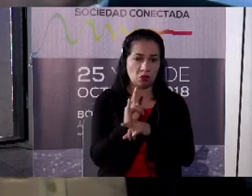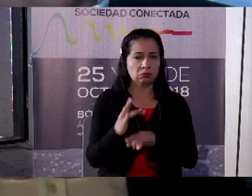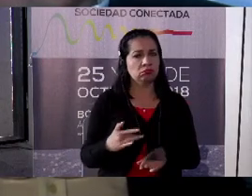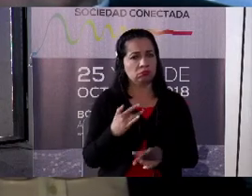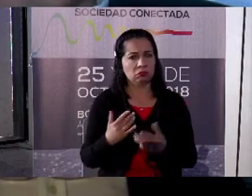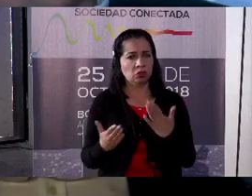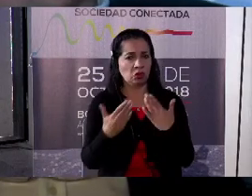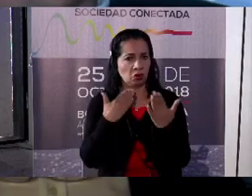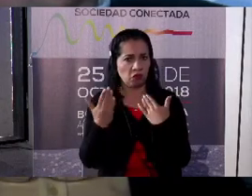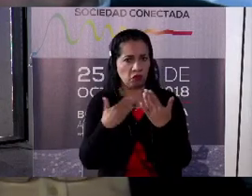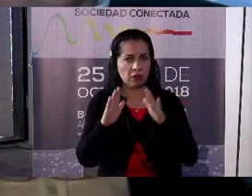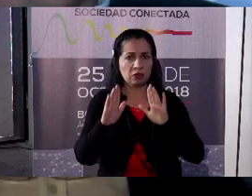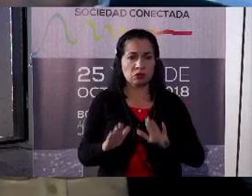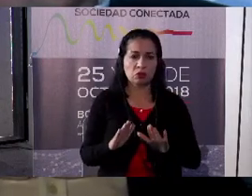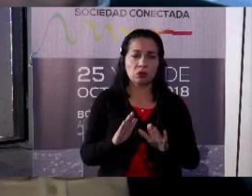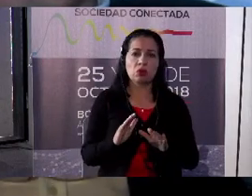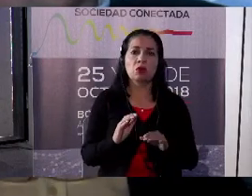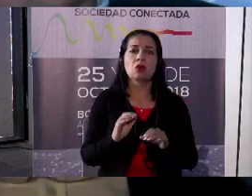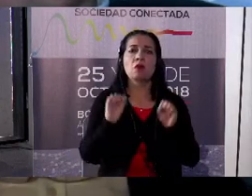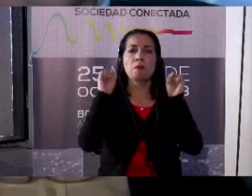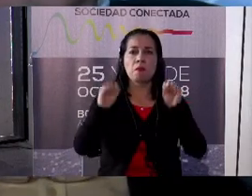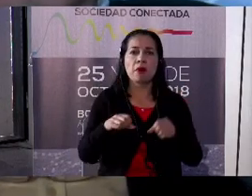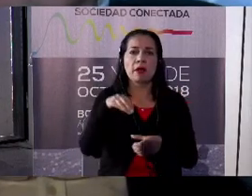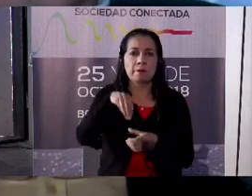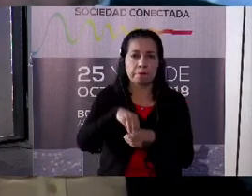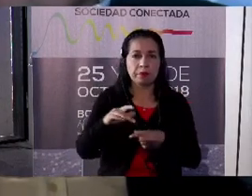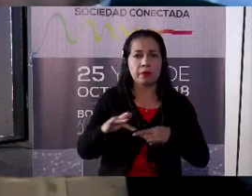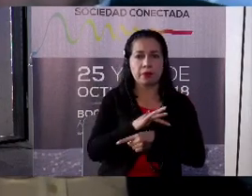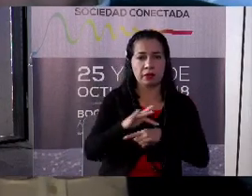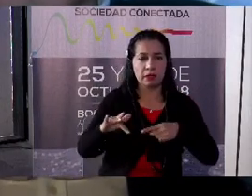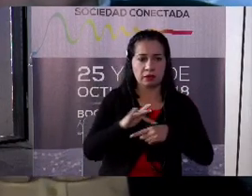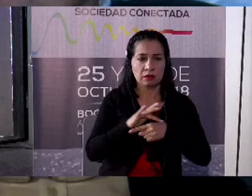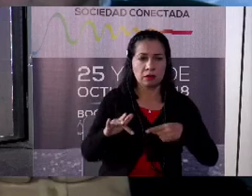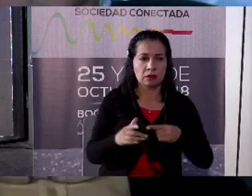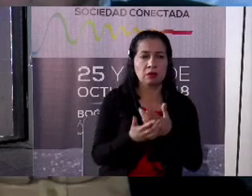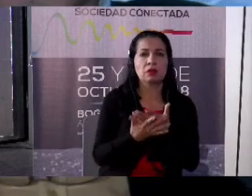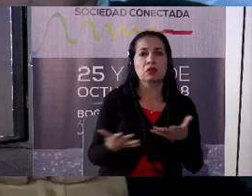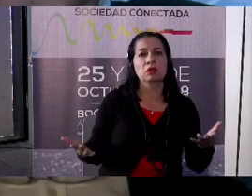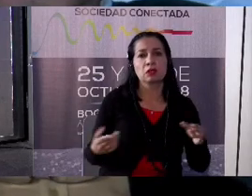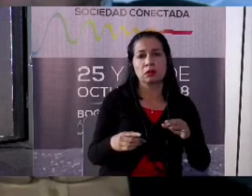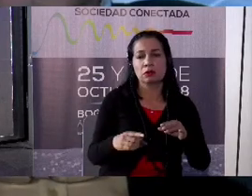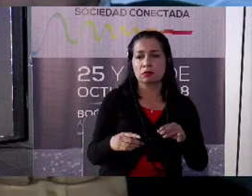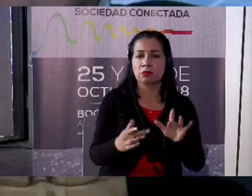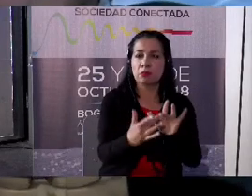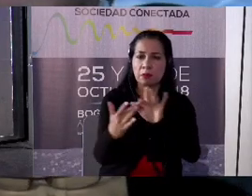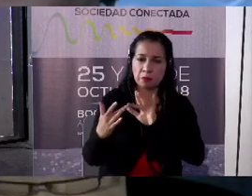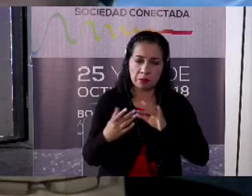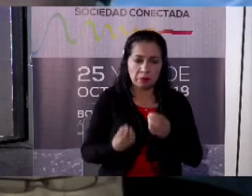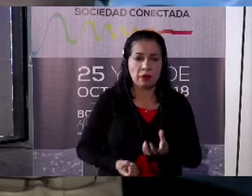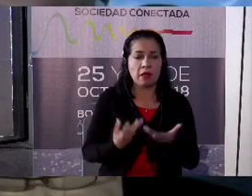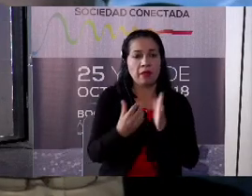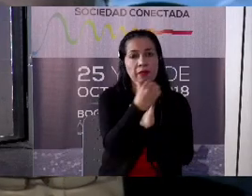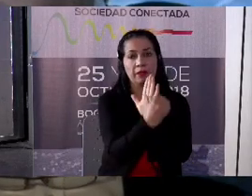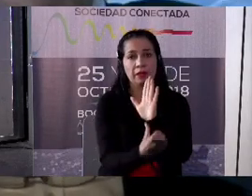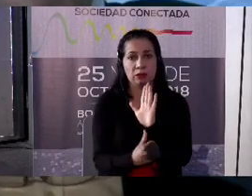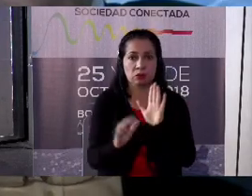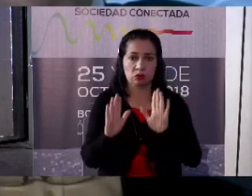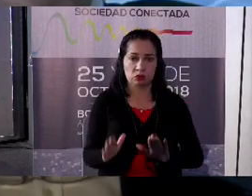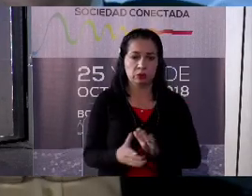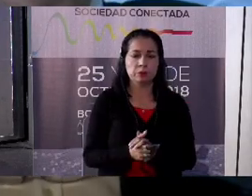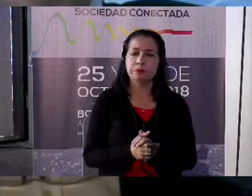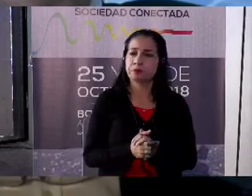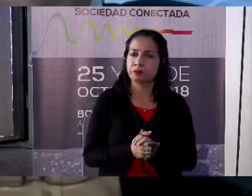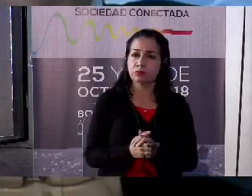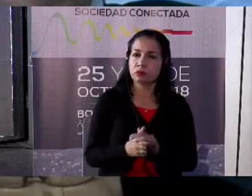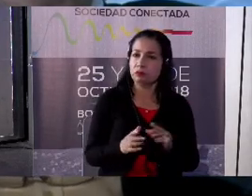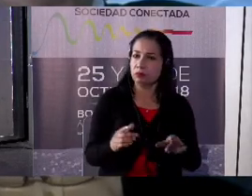implementar estas soluciones tengan confianza en que haya sus dispositivos estén conectados y generando datos qué perspectivas o qué están